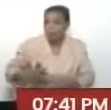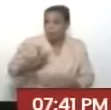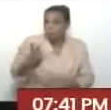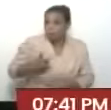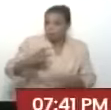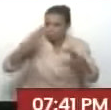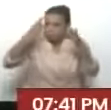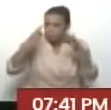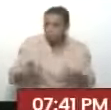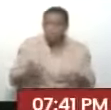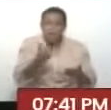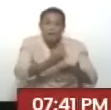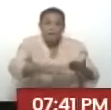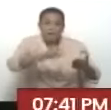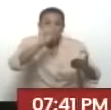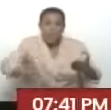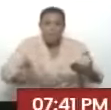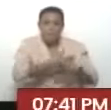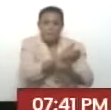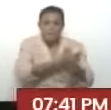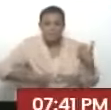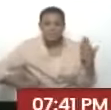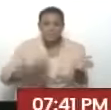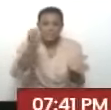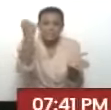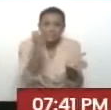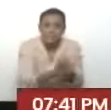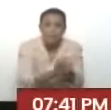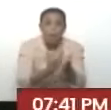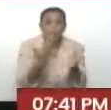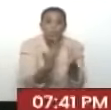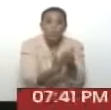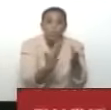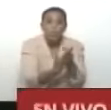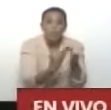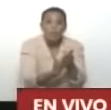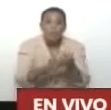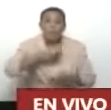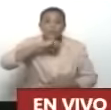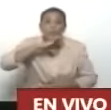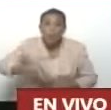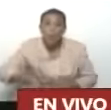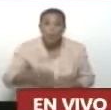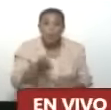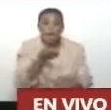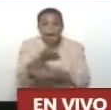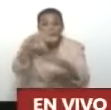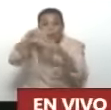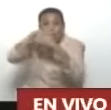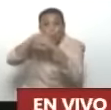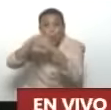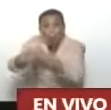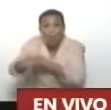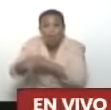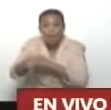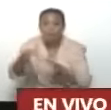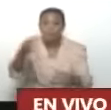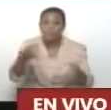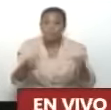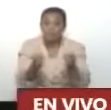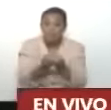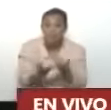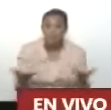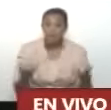oficialmente firmado y sellado. Este documento es histórico. Esto va para el archivo del Palacio Presidencial